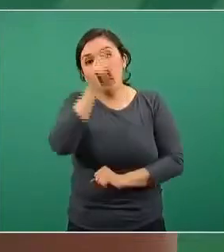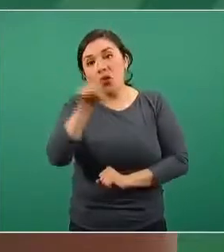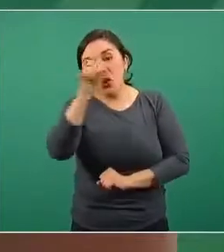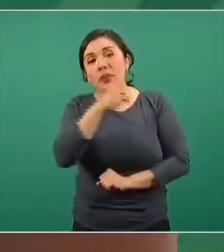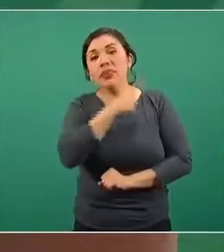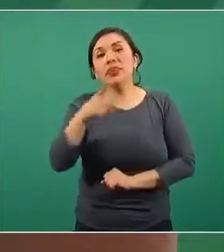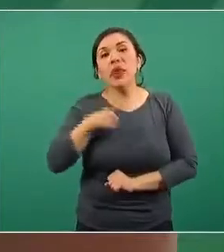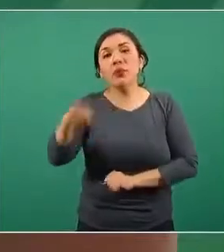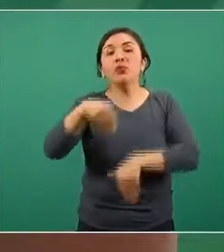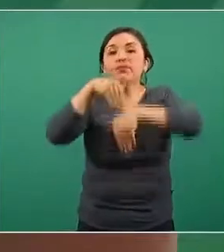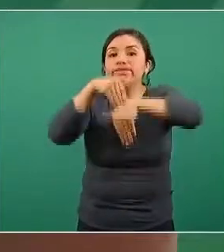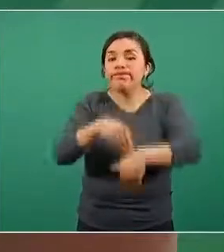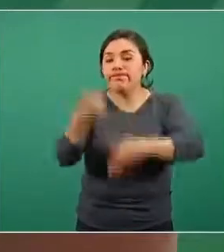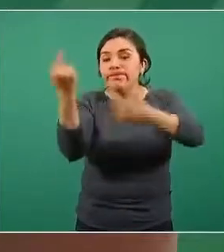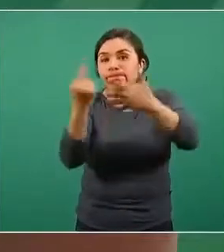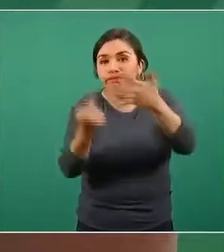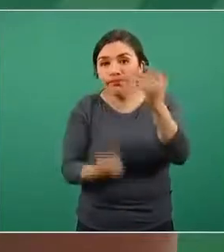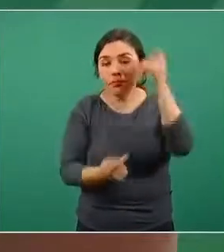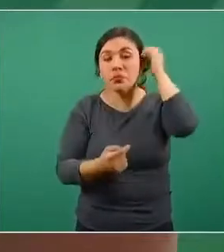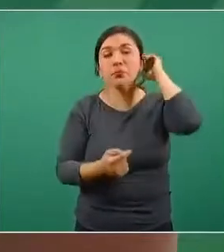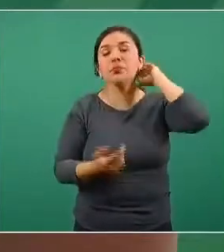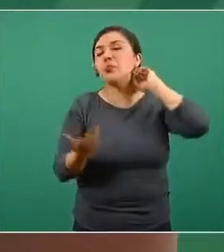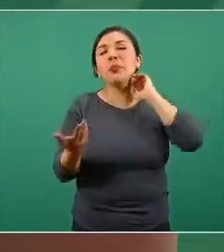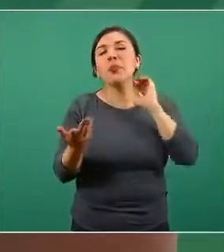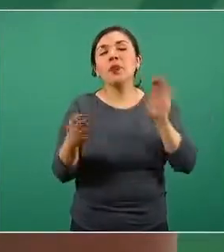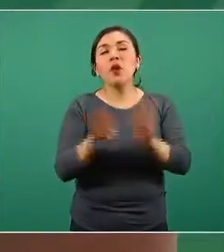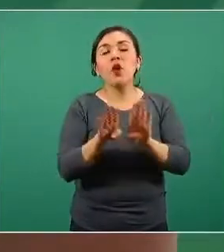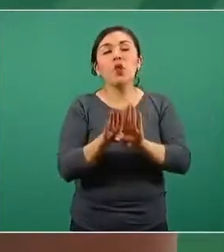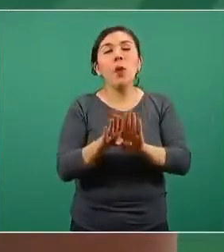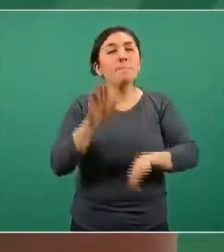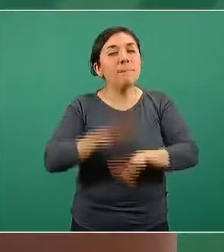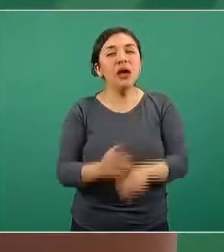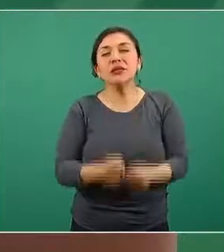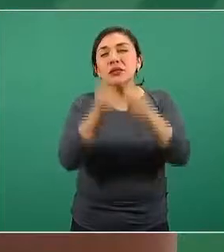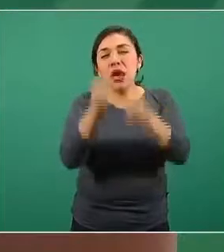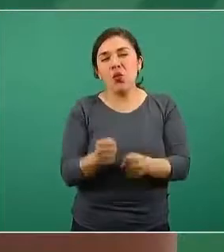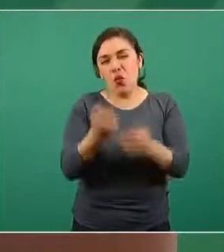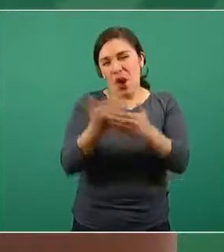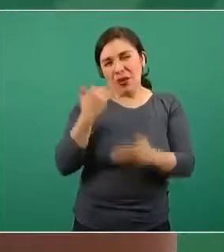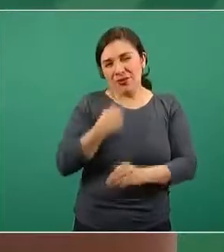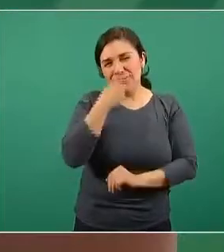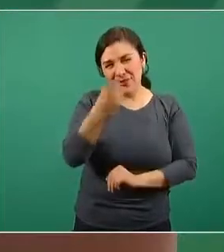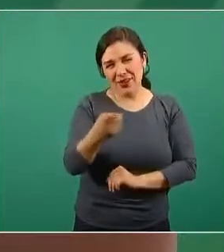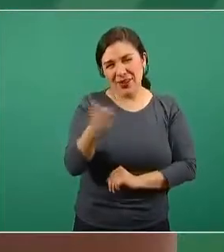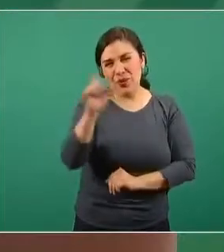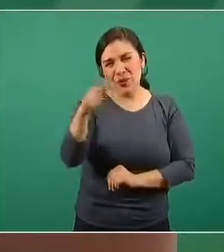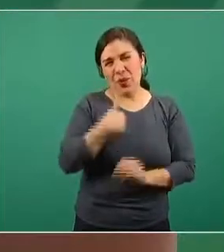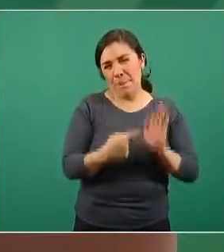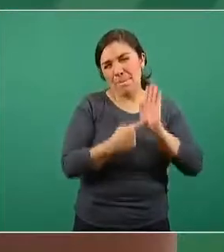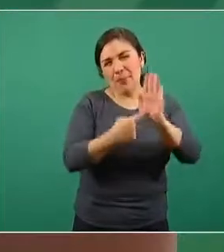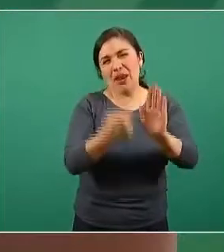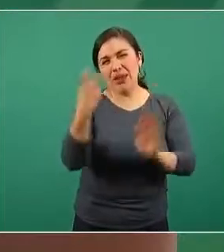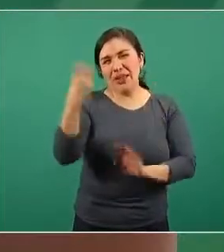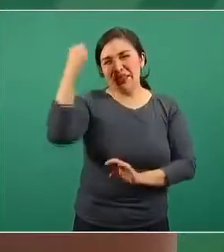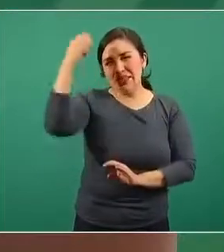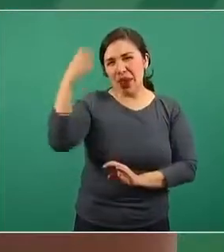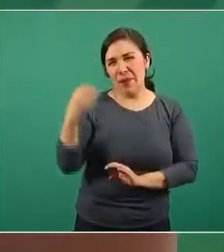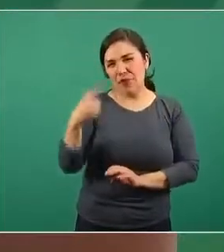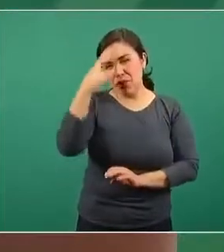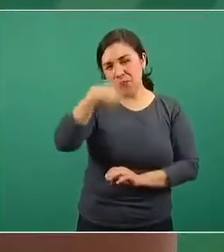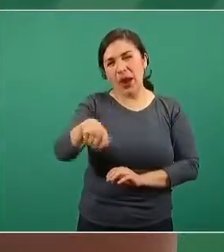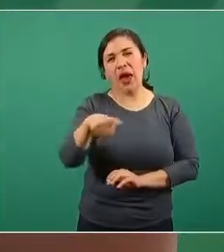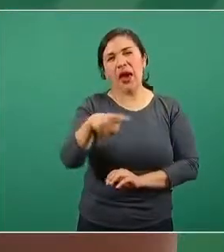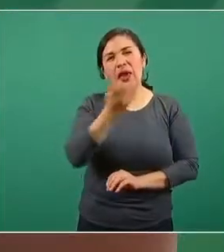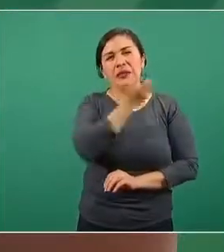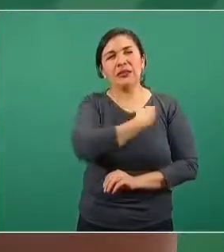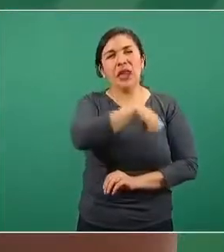se deben de seguir al respecto. El sexo más seguro lo comentamos cuando presentamos aquí el semáforo